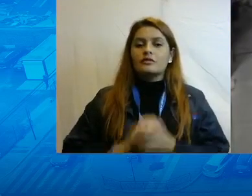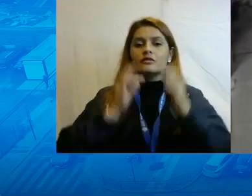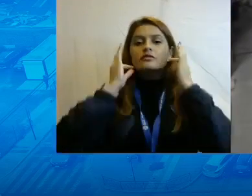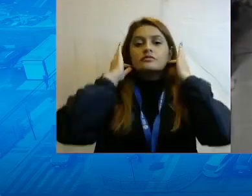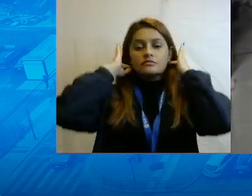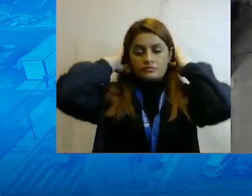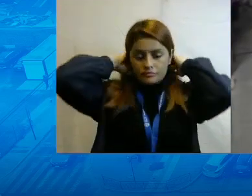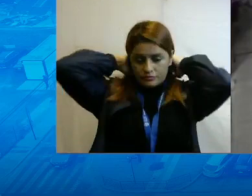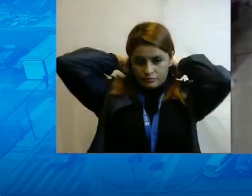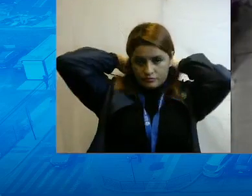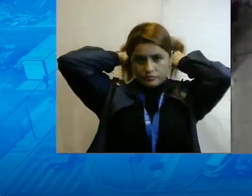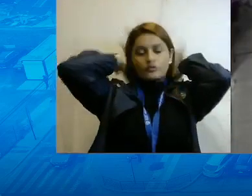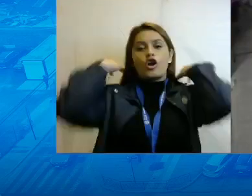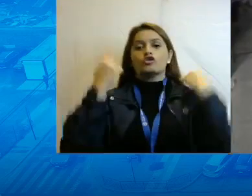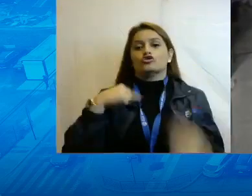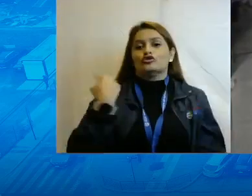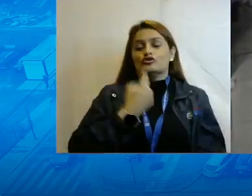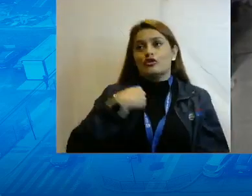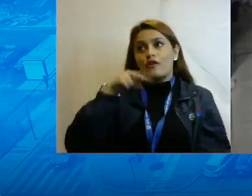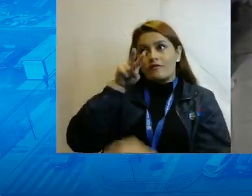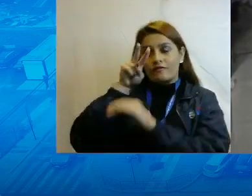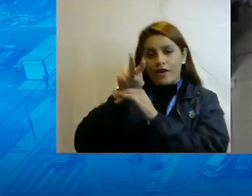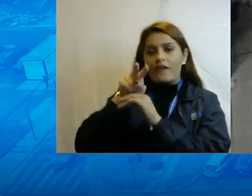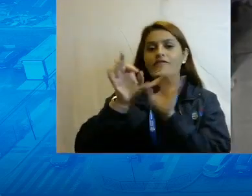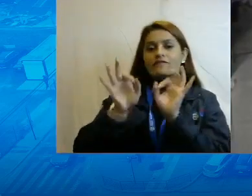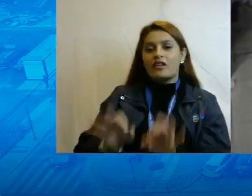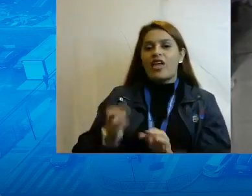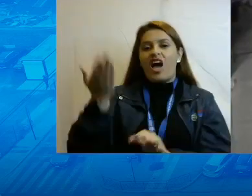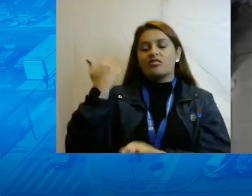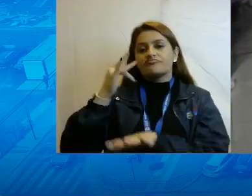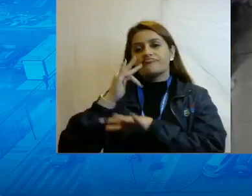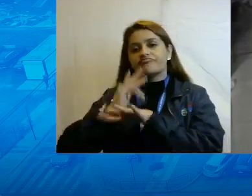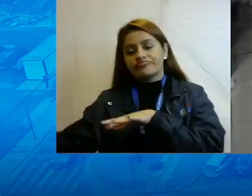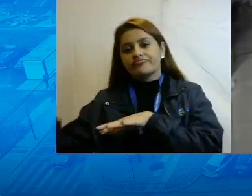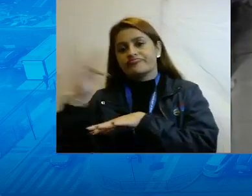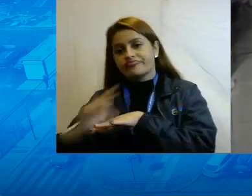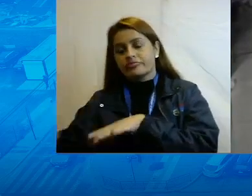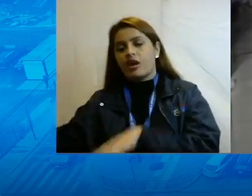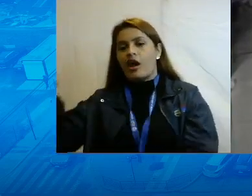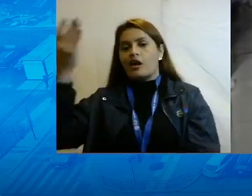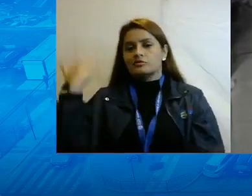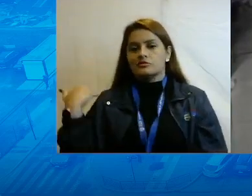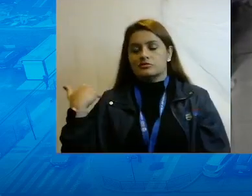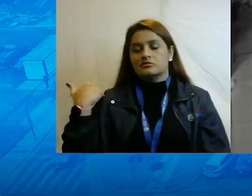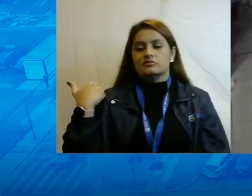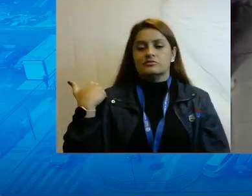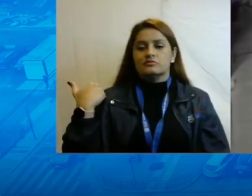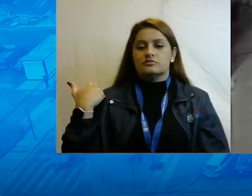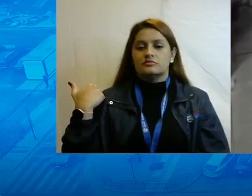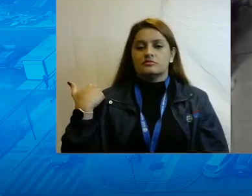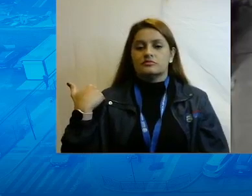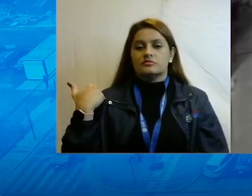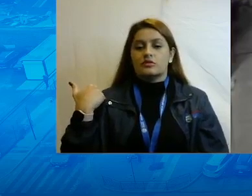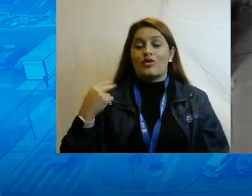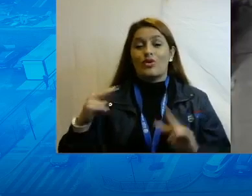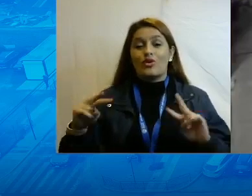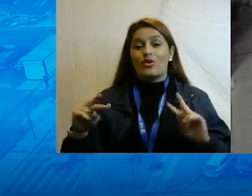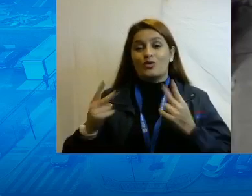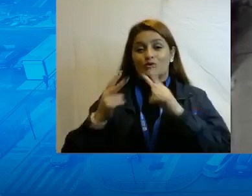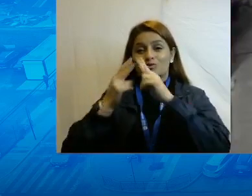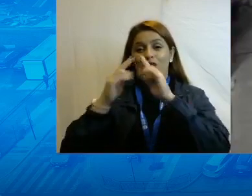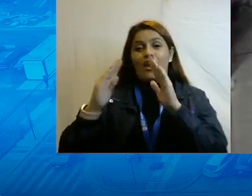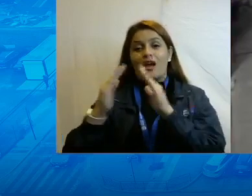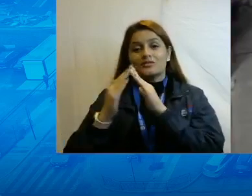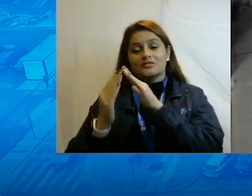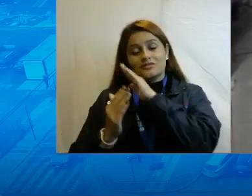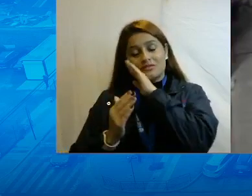habíamos sido testigos de una licitación desierta en el caso de la construcción de la Casa